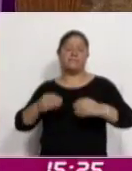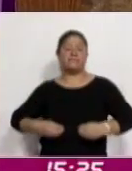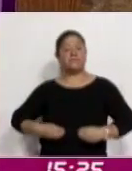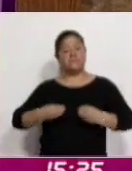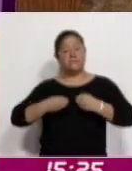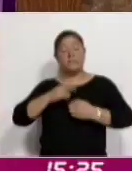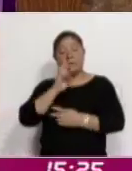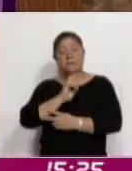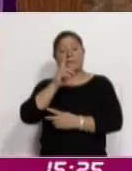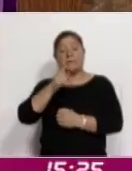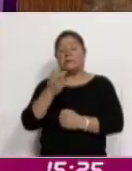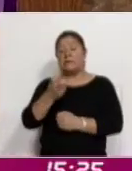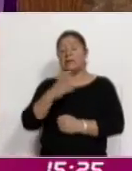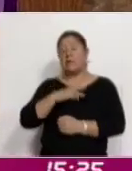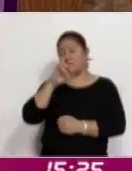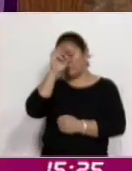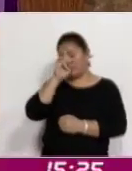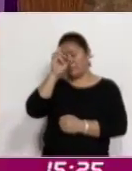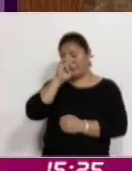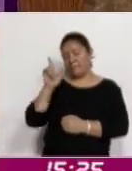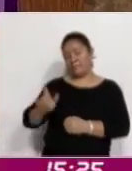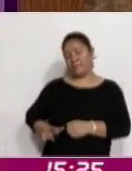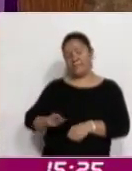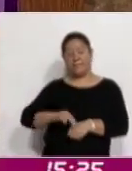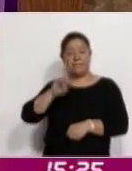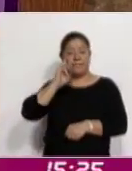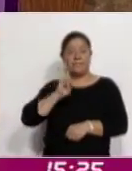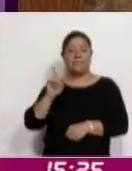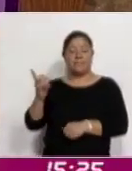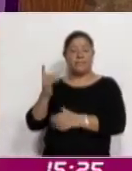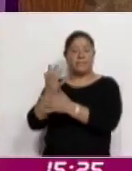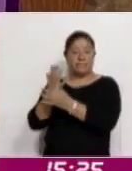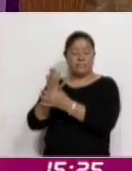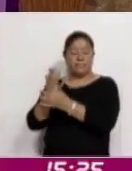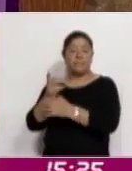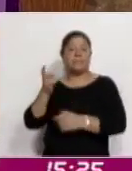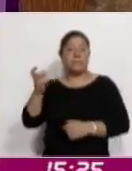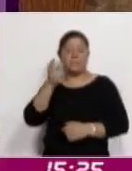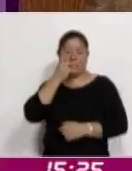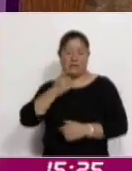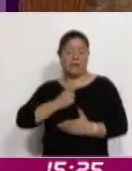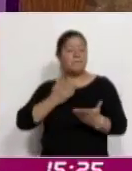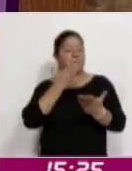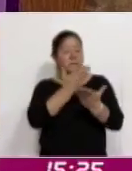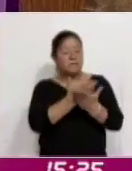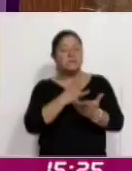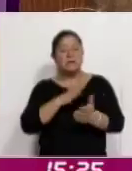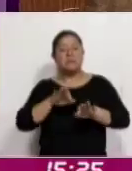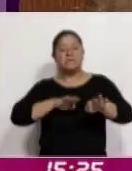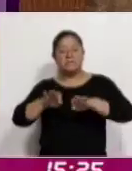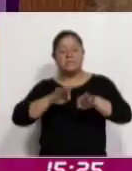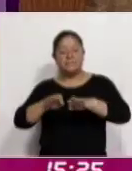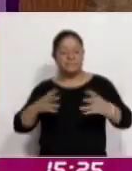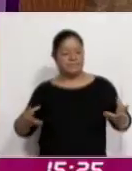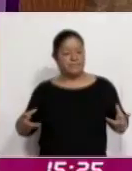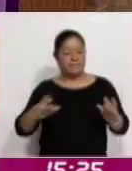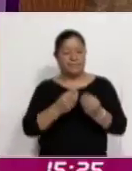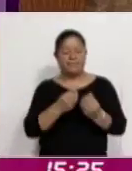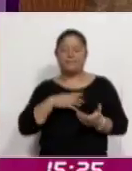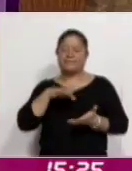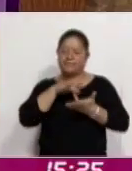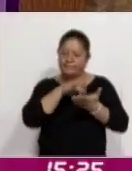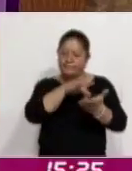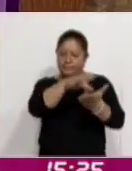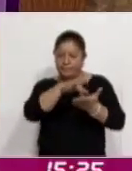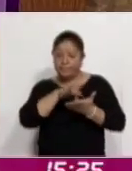Esta es una recomendación que nos ha hecho nuestra gobernadora, nos ha pedido que trabajemos de manera colaborativa, que nos apoyemos